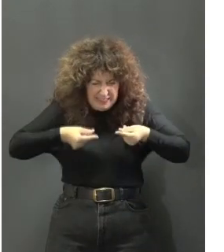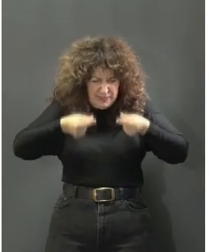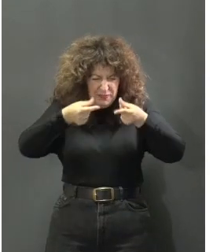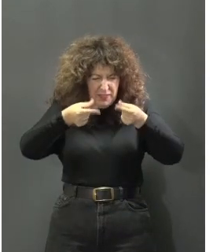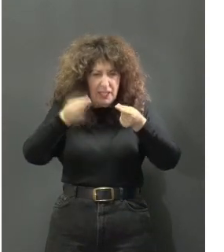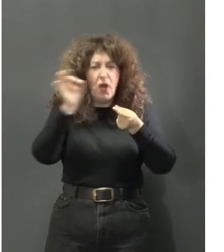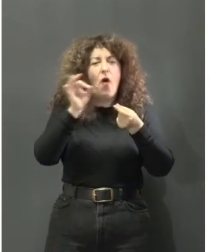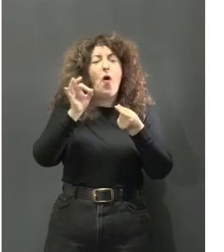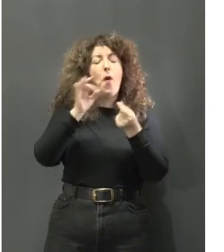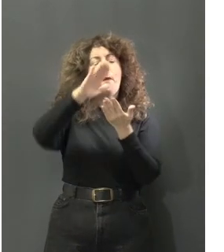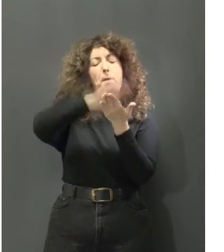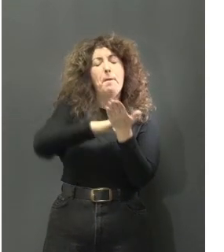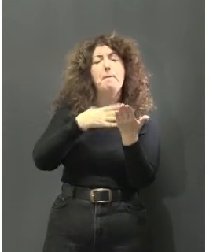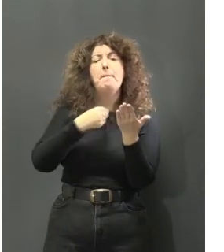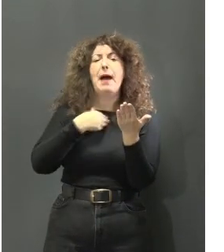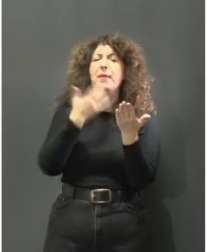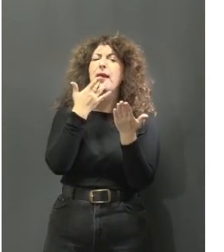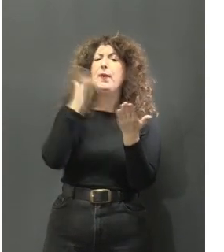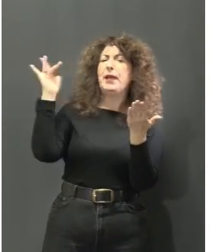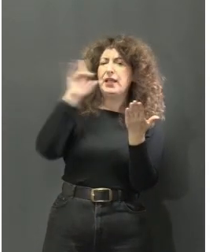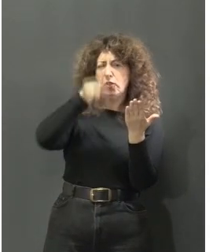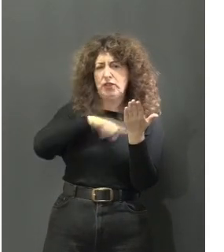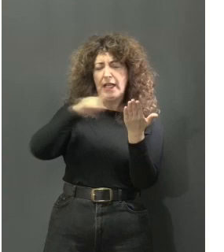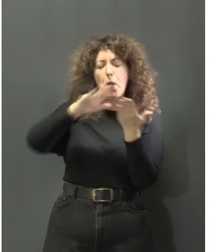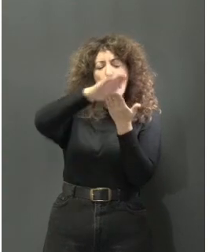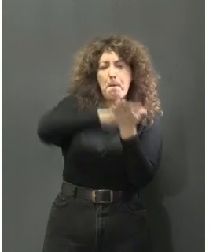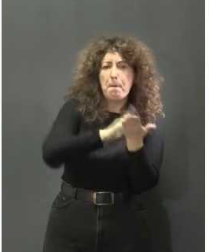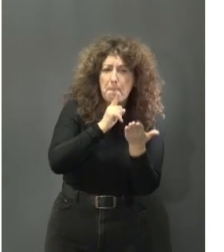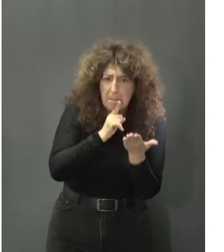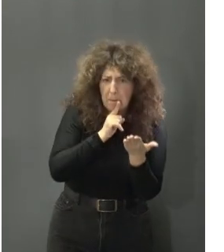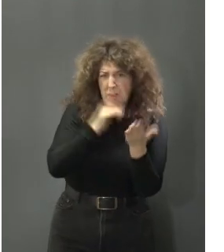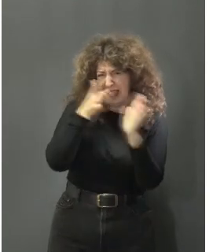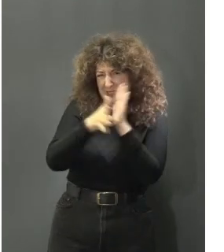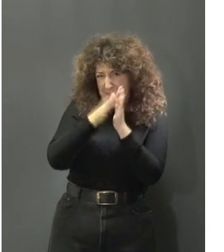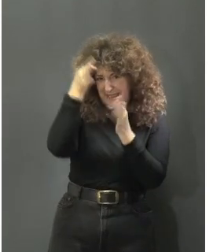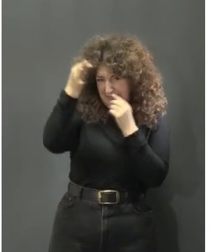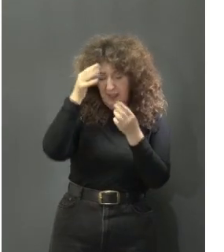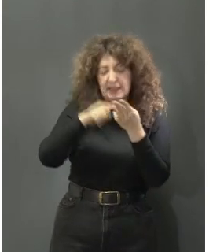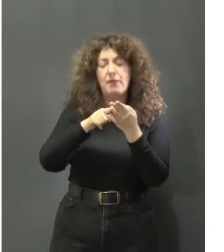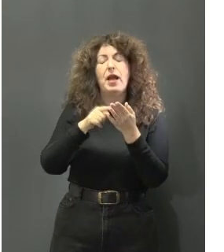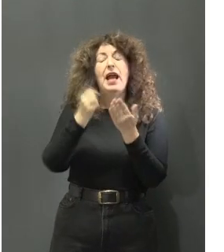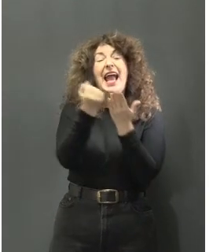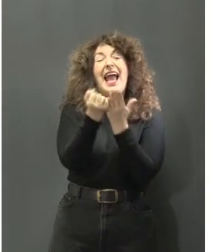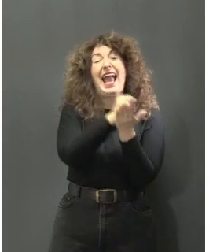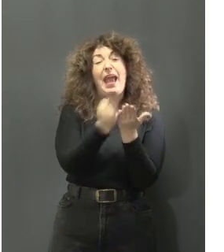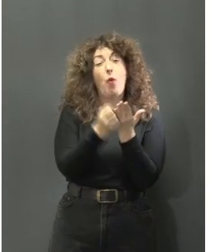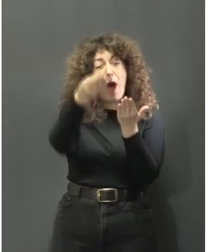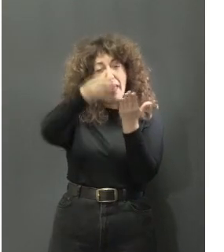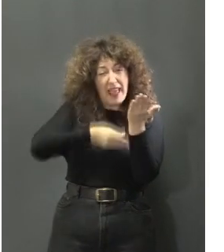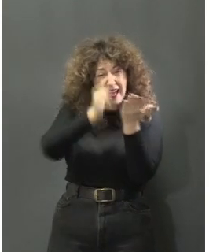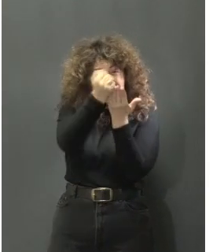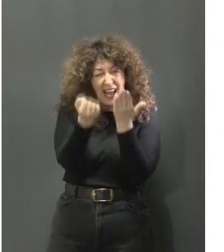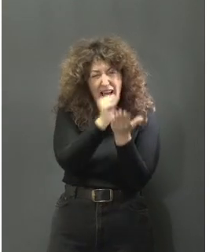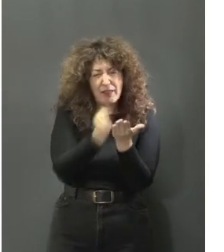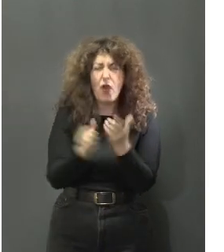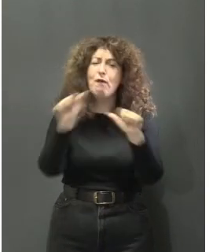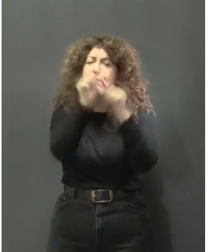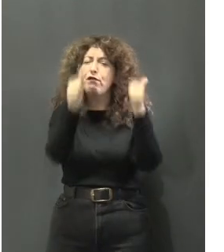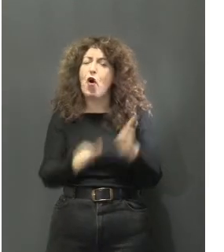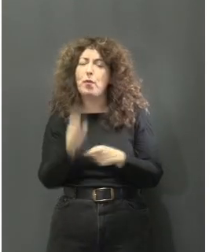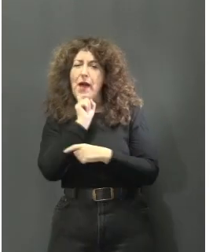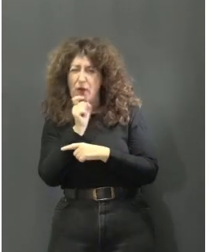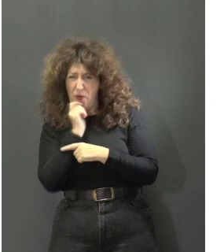papel, cómo debía ser el formato de la encuadernación para distinguirla por fuera, no